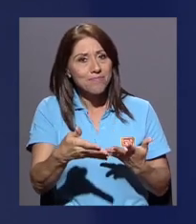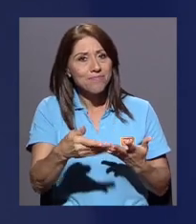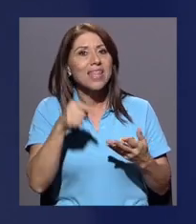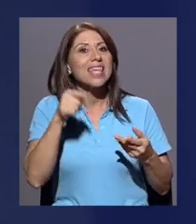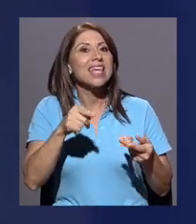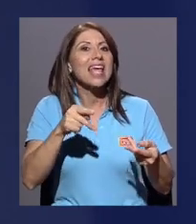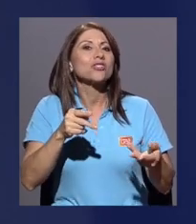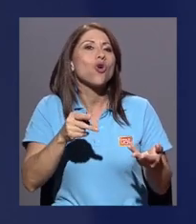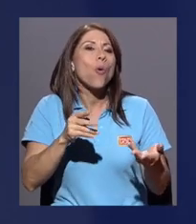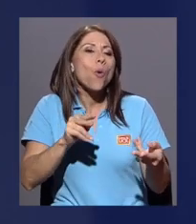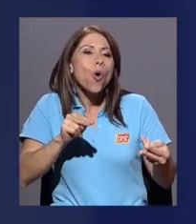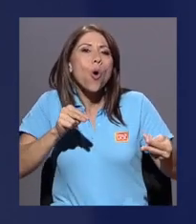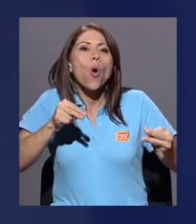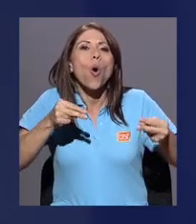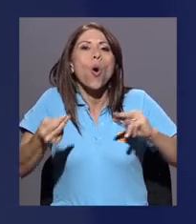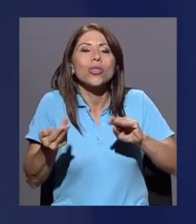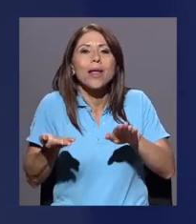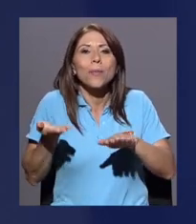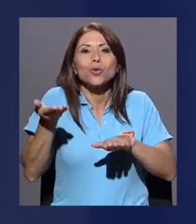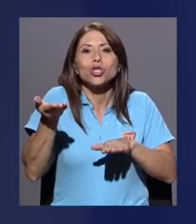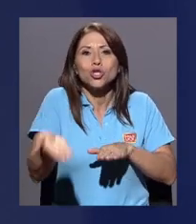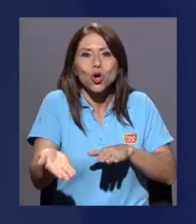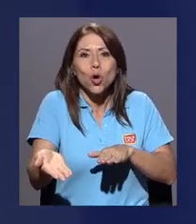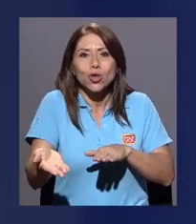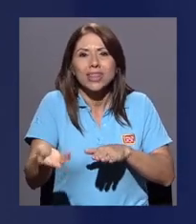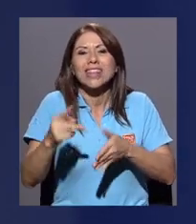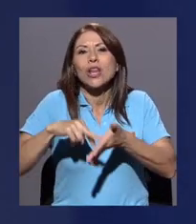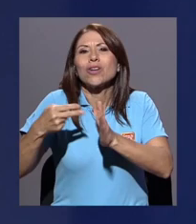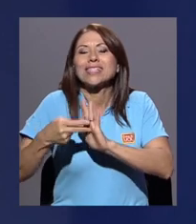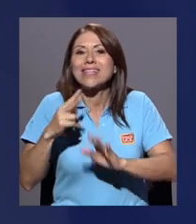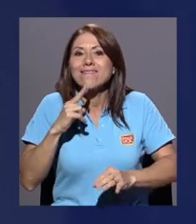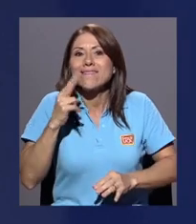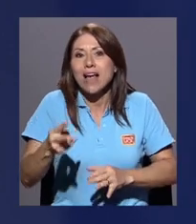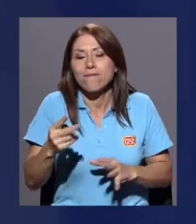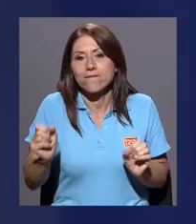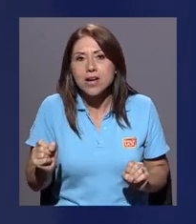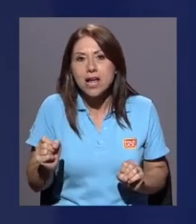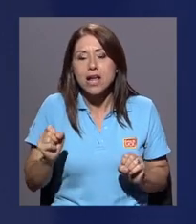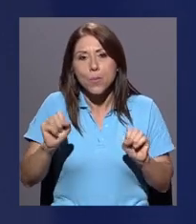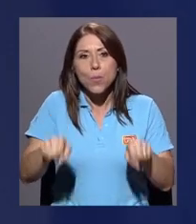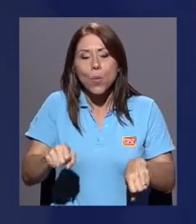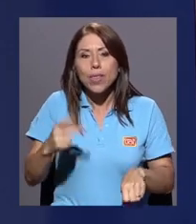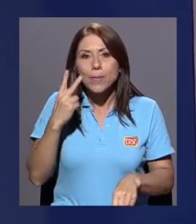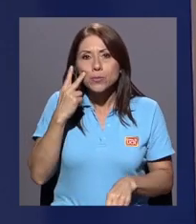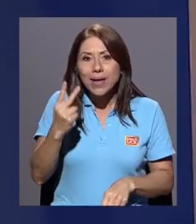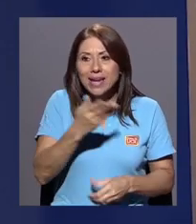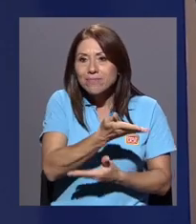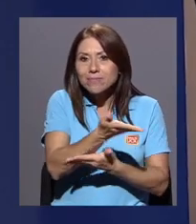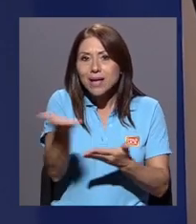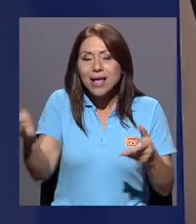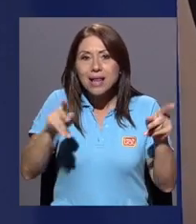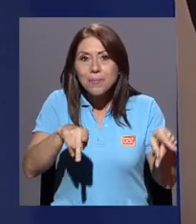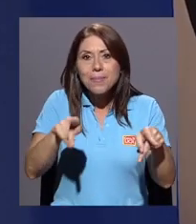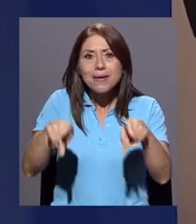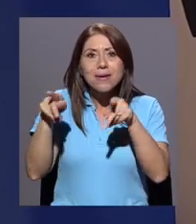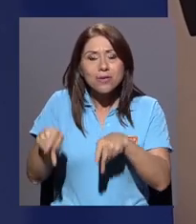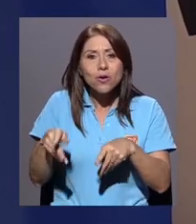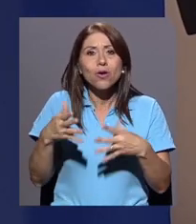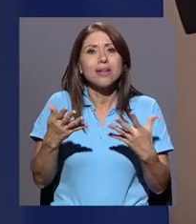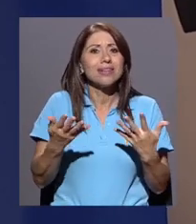el argumento de lo que podríamos catalogar como la verdad, ahí sí podemos ver que la audiencia y el rating